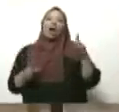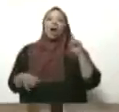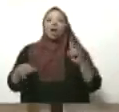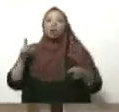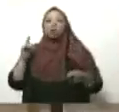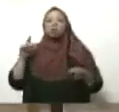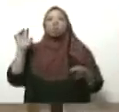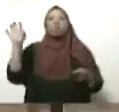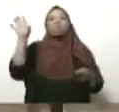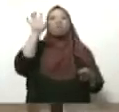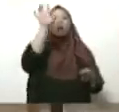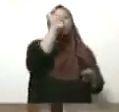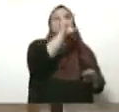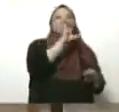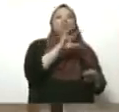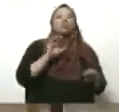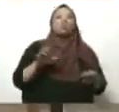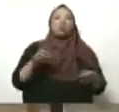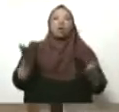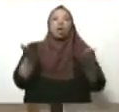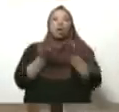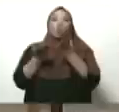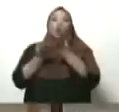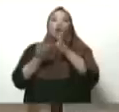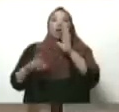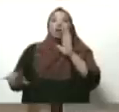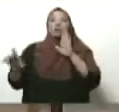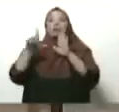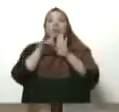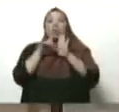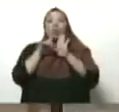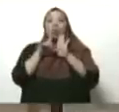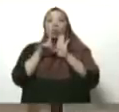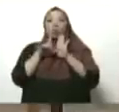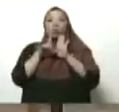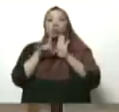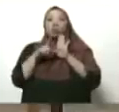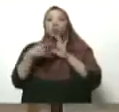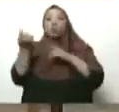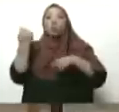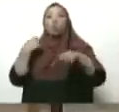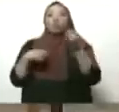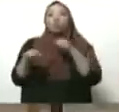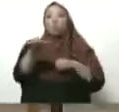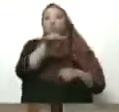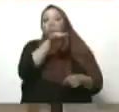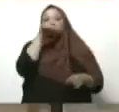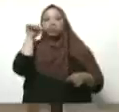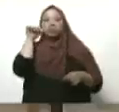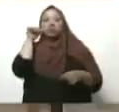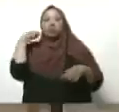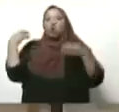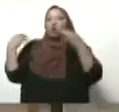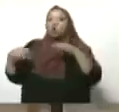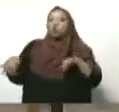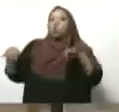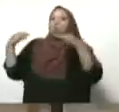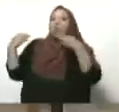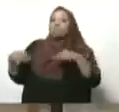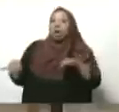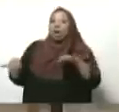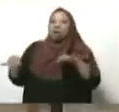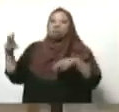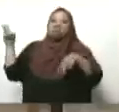incluso en escuelas y liceos la marihuana u otro tipo de drogas se convierte en recreativa y